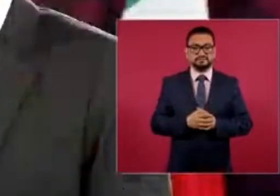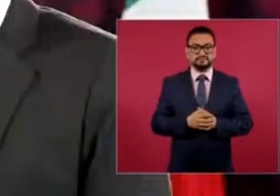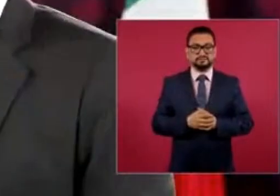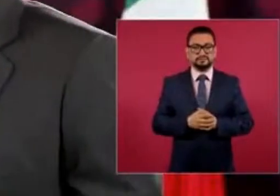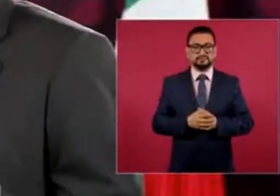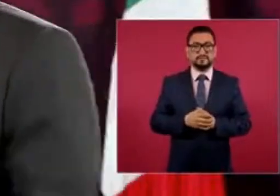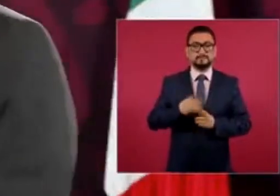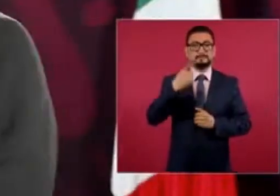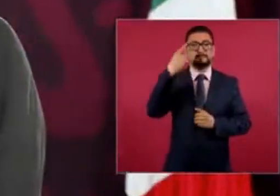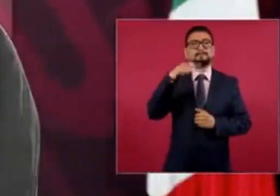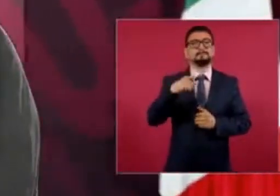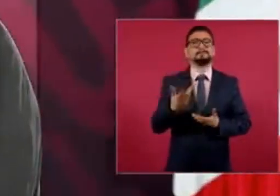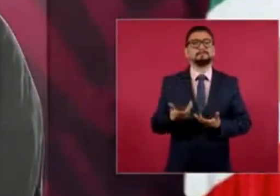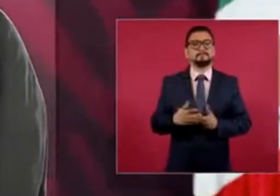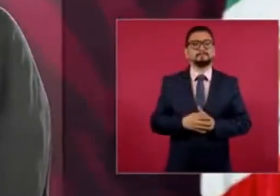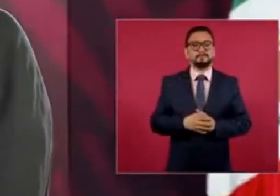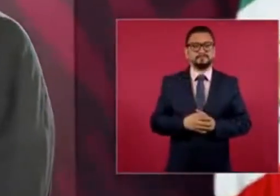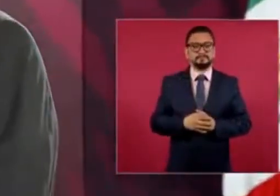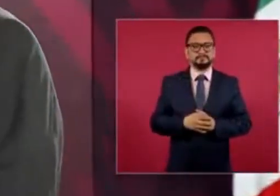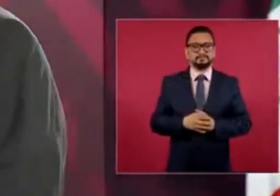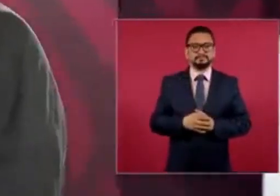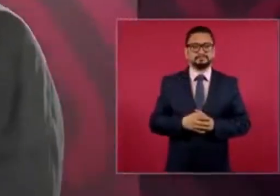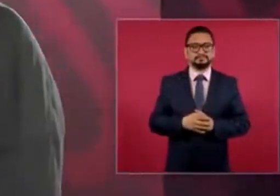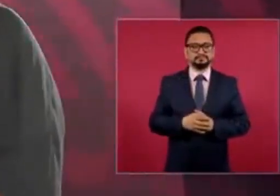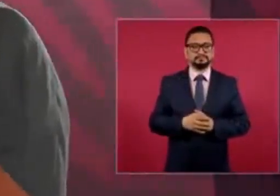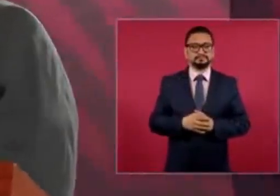a que no